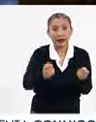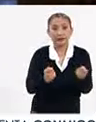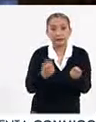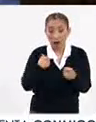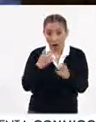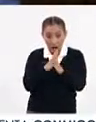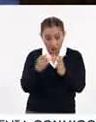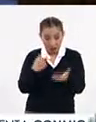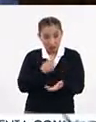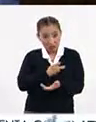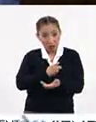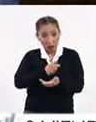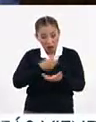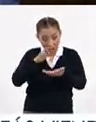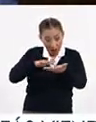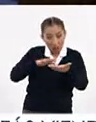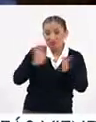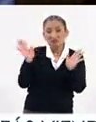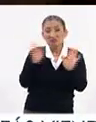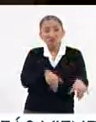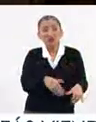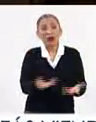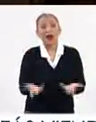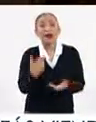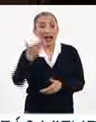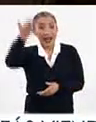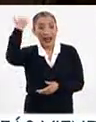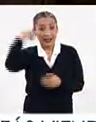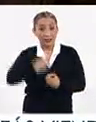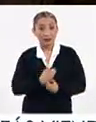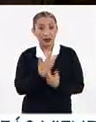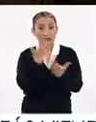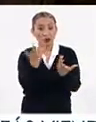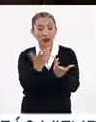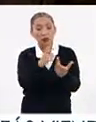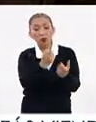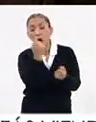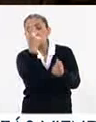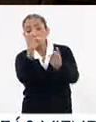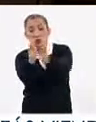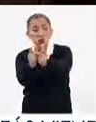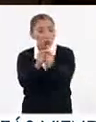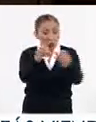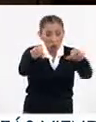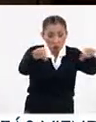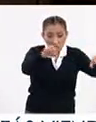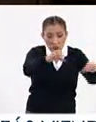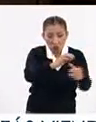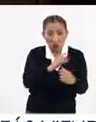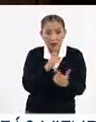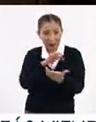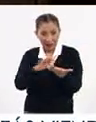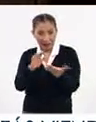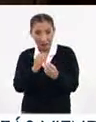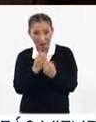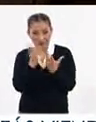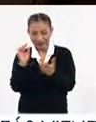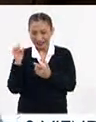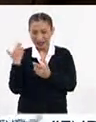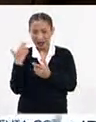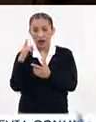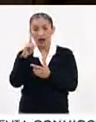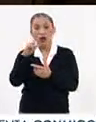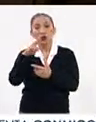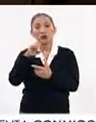pero, y bueno, siempre la poesía ha sido en alguna época minoritaria. Y como decíamos hace rato de don Luis de Góngora,